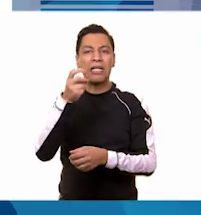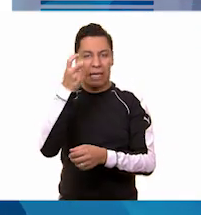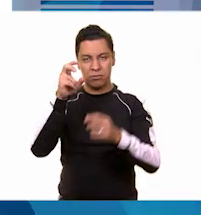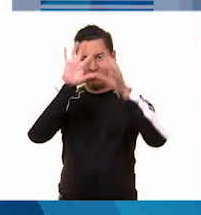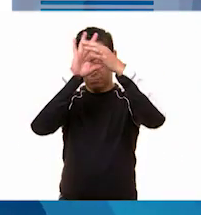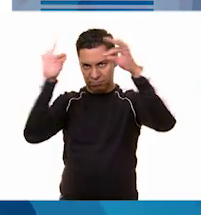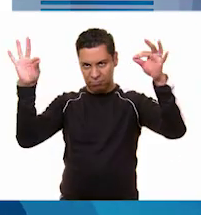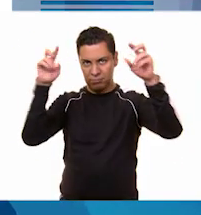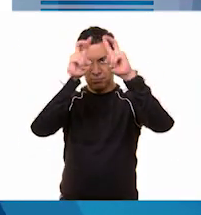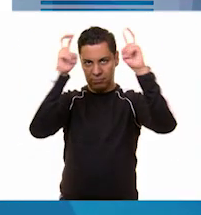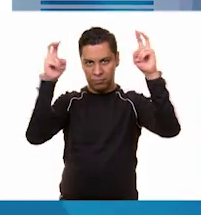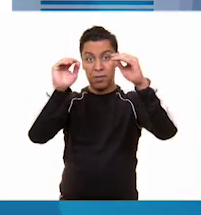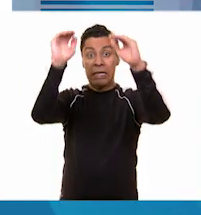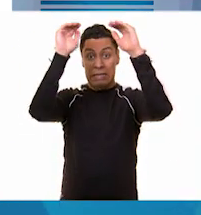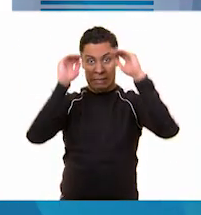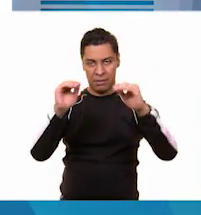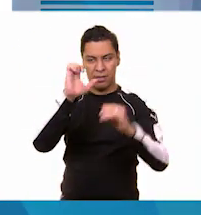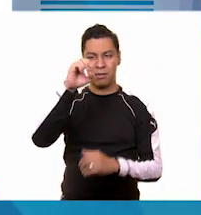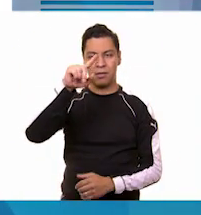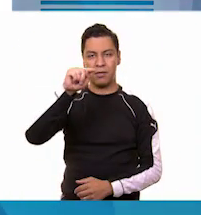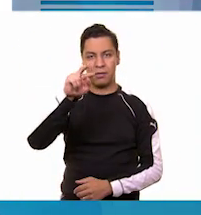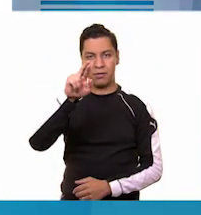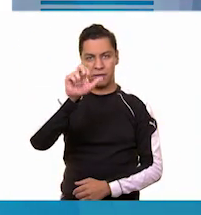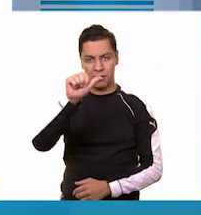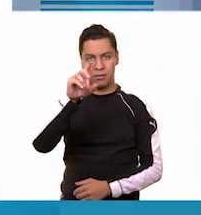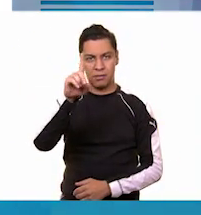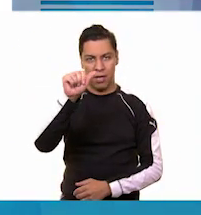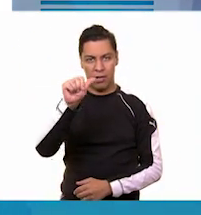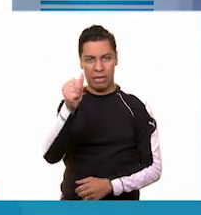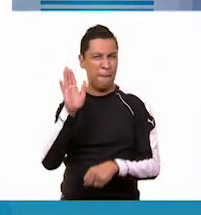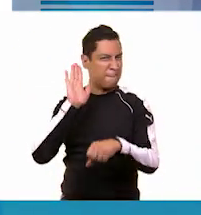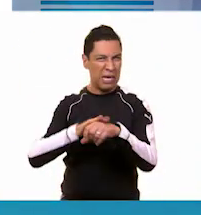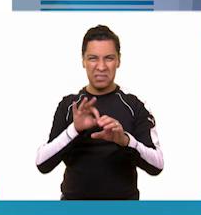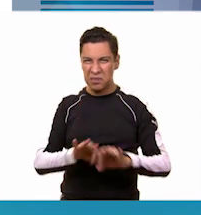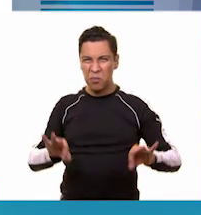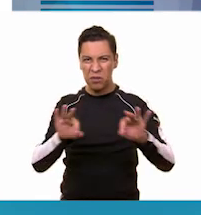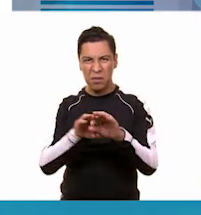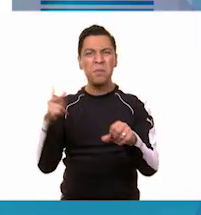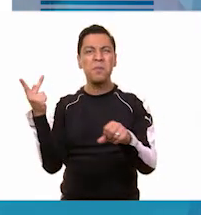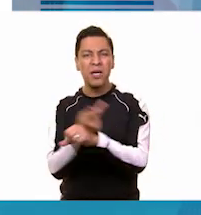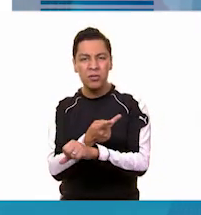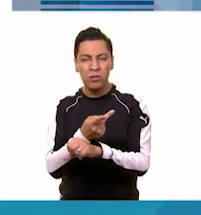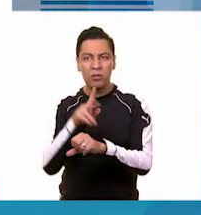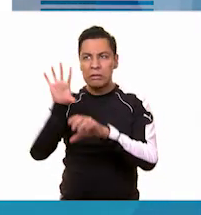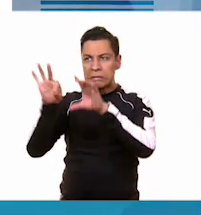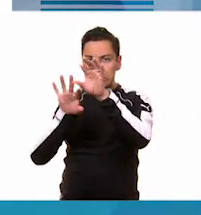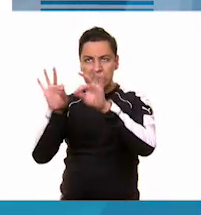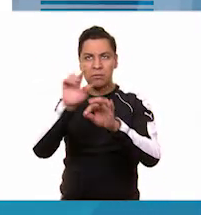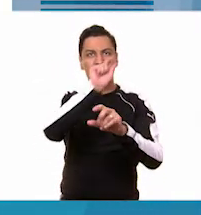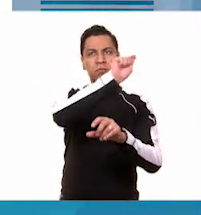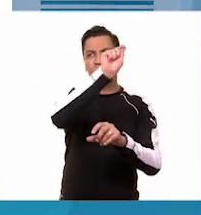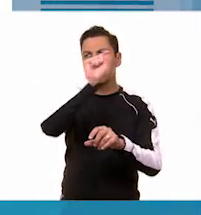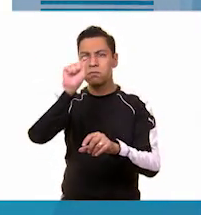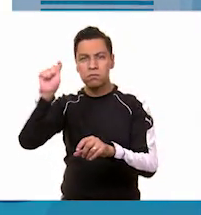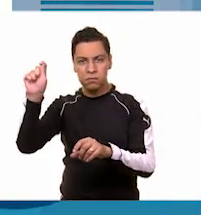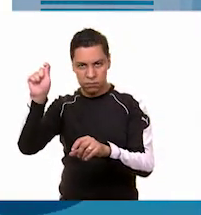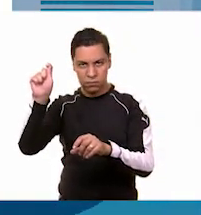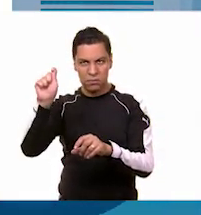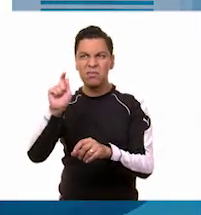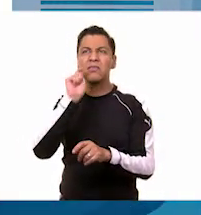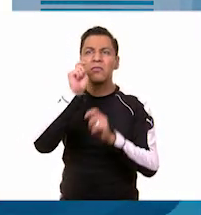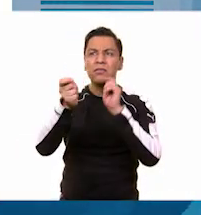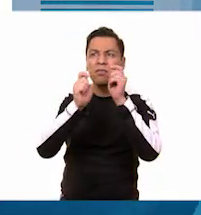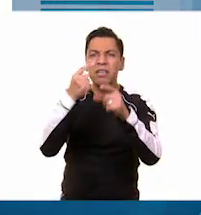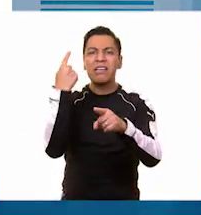está la entrada, donde se anotan los datos más importantes del suceso. Aquí ya podemos enterarnos de